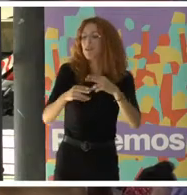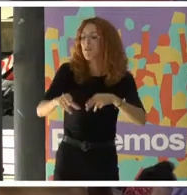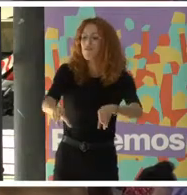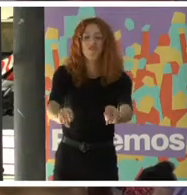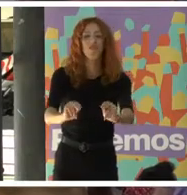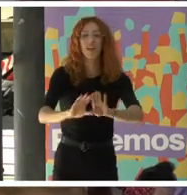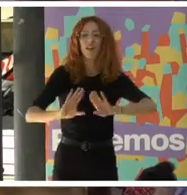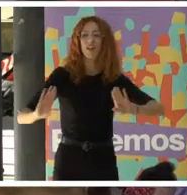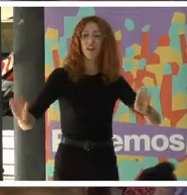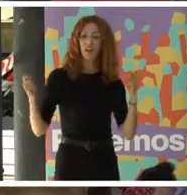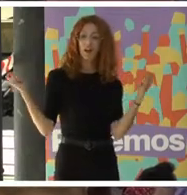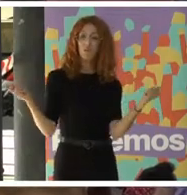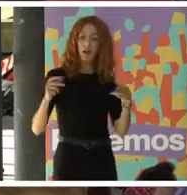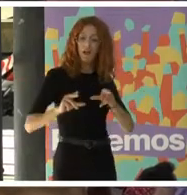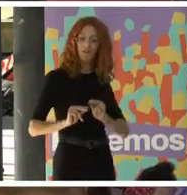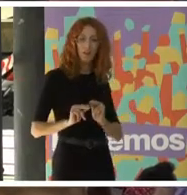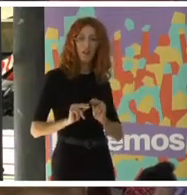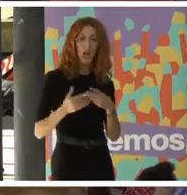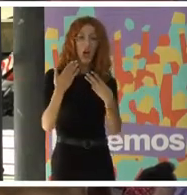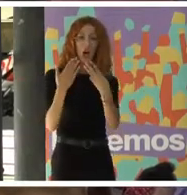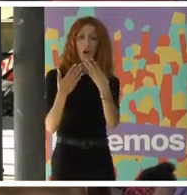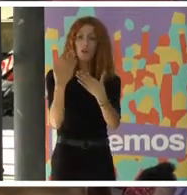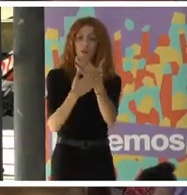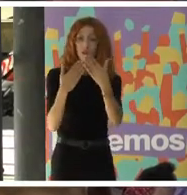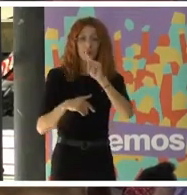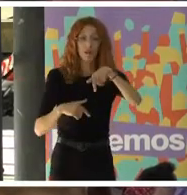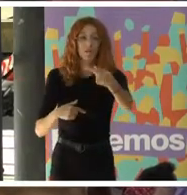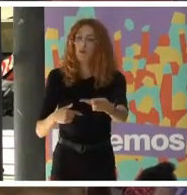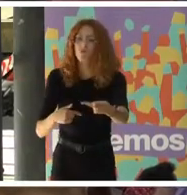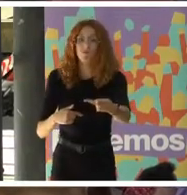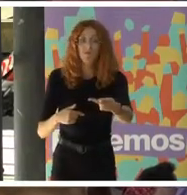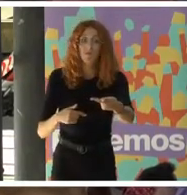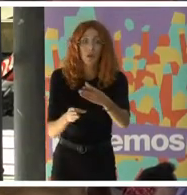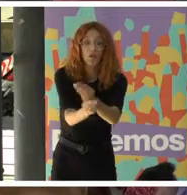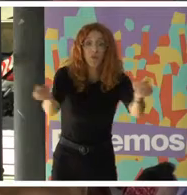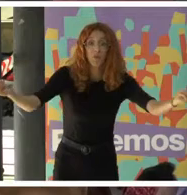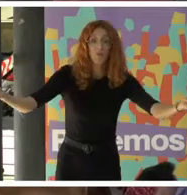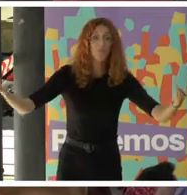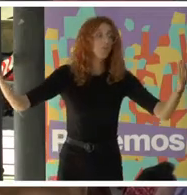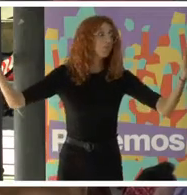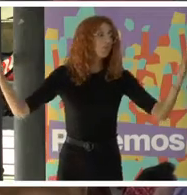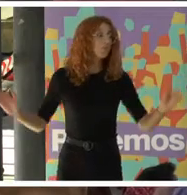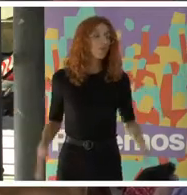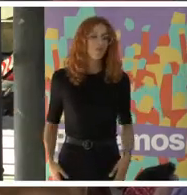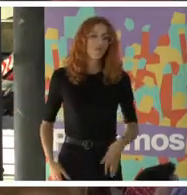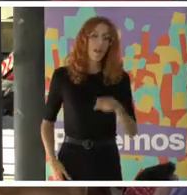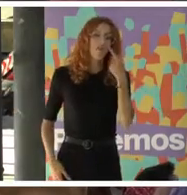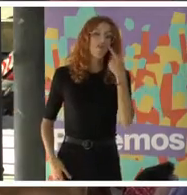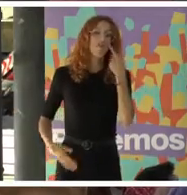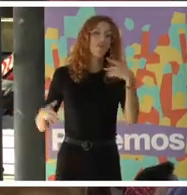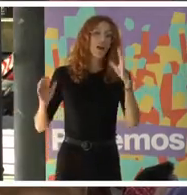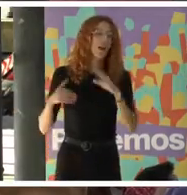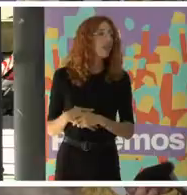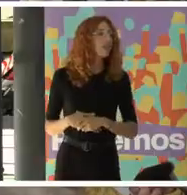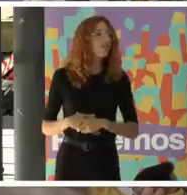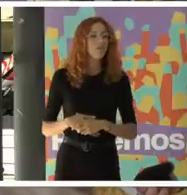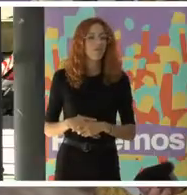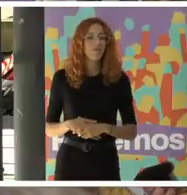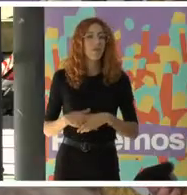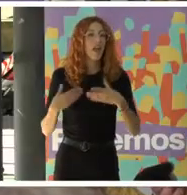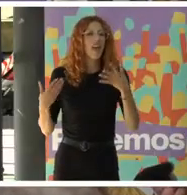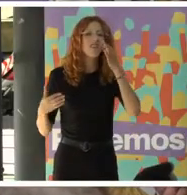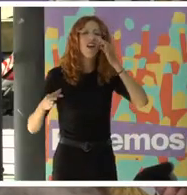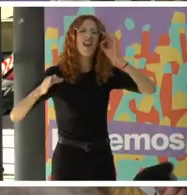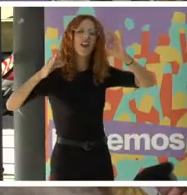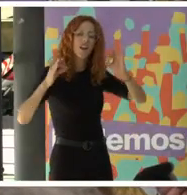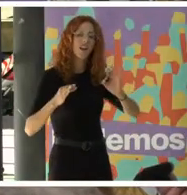A los ocho días de acabada la campaña electoral, ya no había caso. ¡Ay, fíjate! ¡Ay, fíjate! Esta es la pura